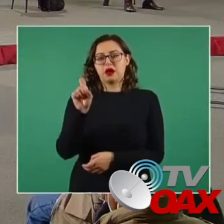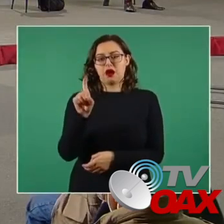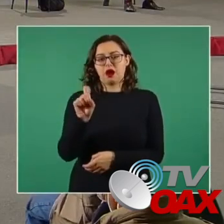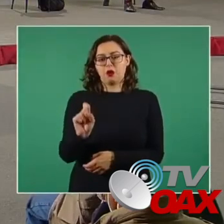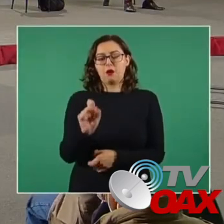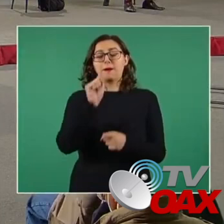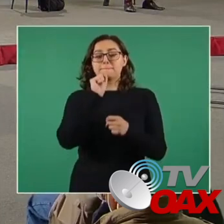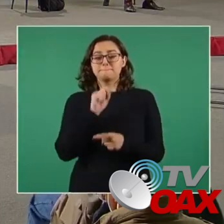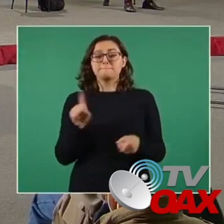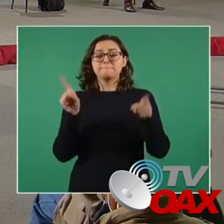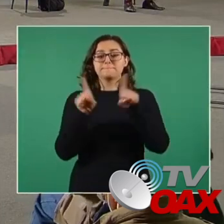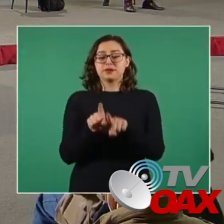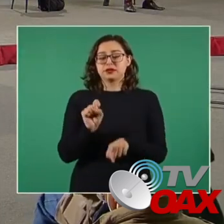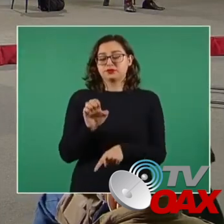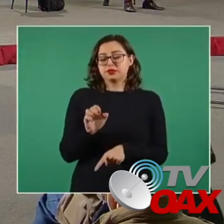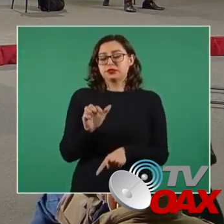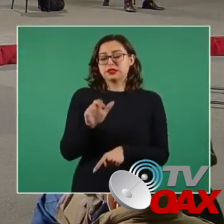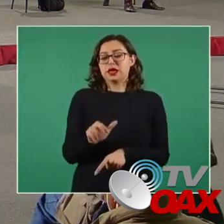un avión